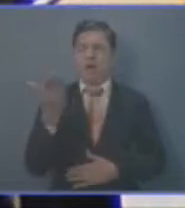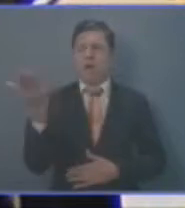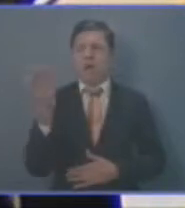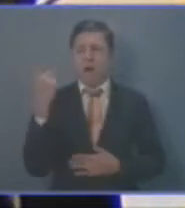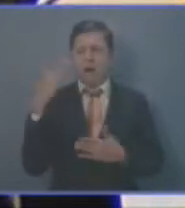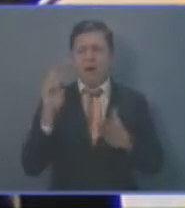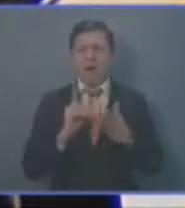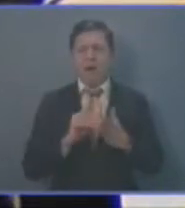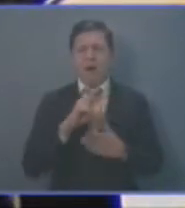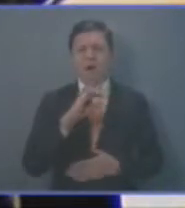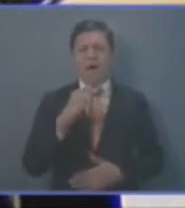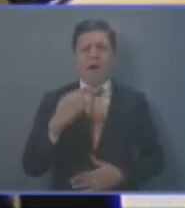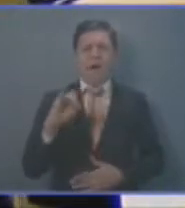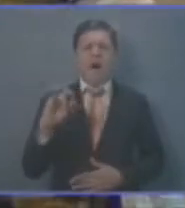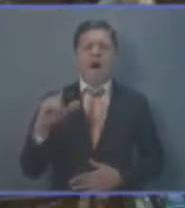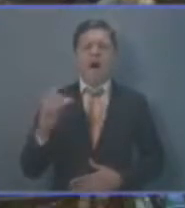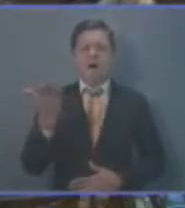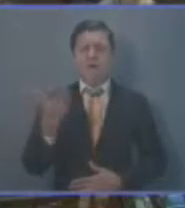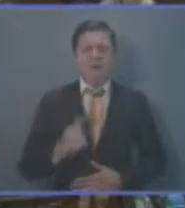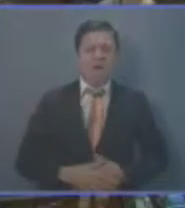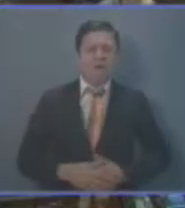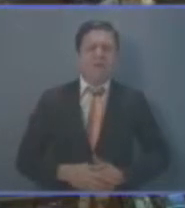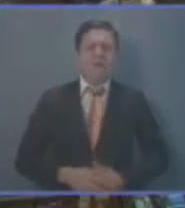Para la diputada Vigil.